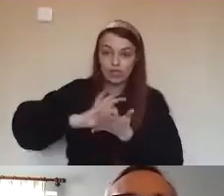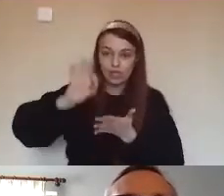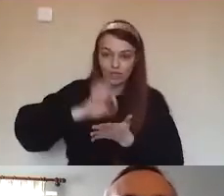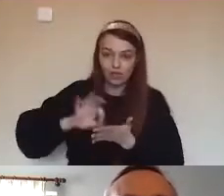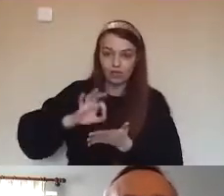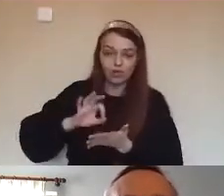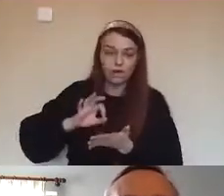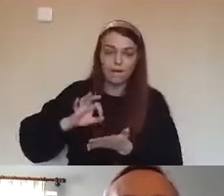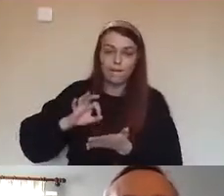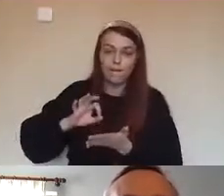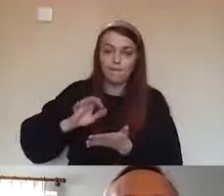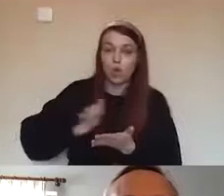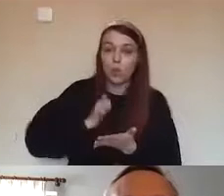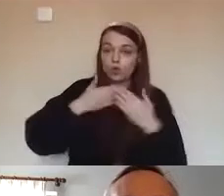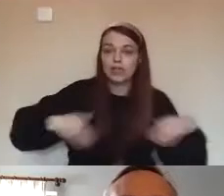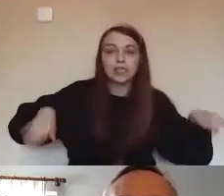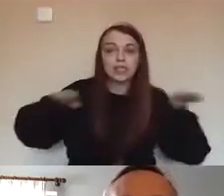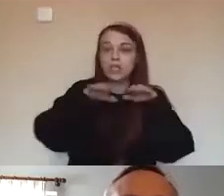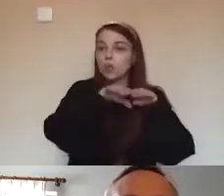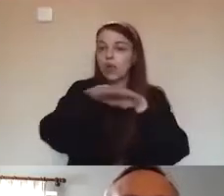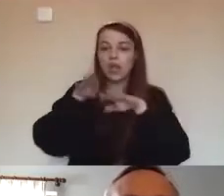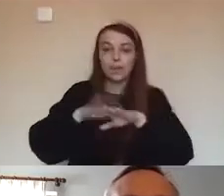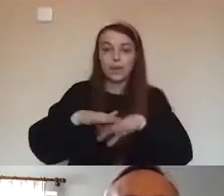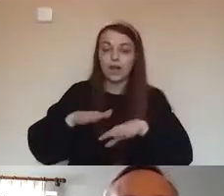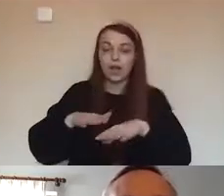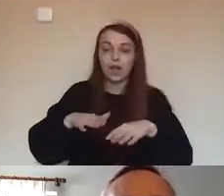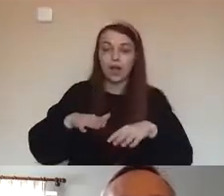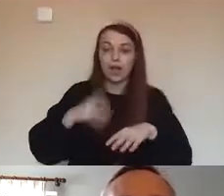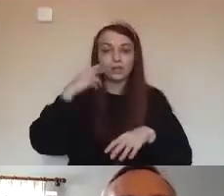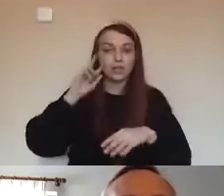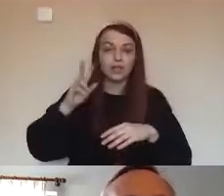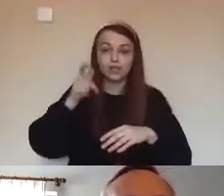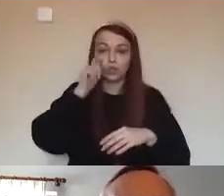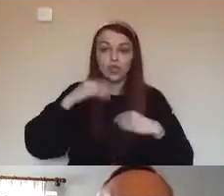Oportunidades, igualdad de oportunidades para disfrutar de las experiencias turísticas.